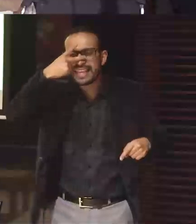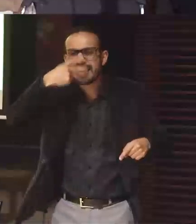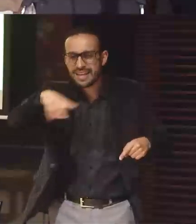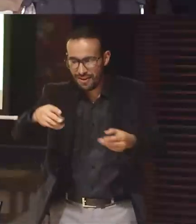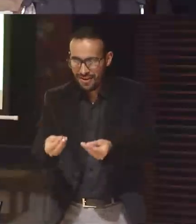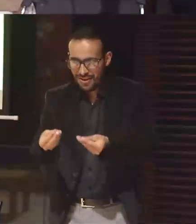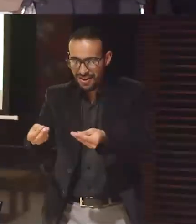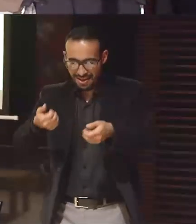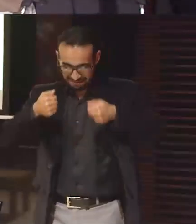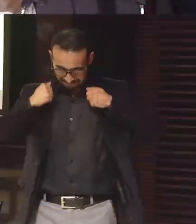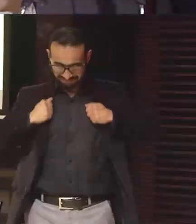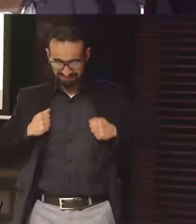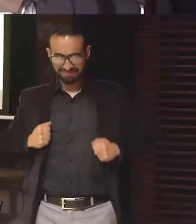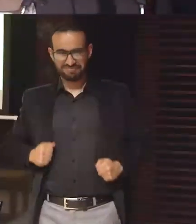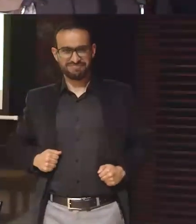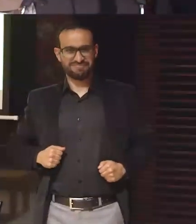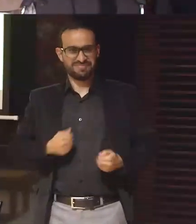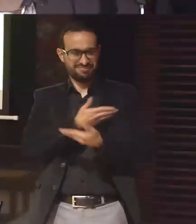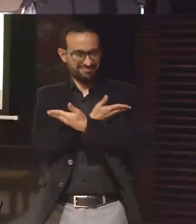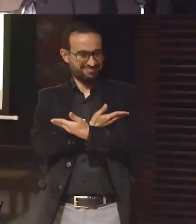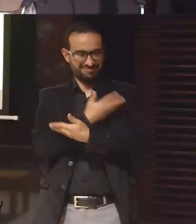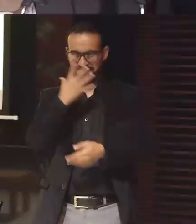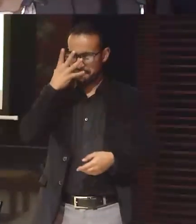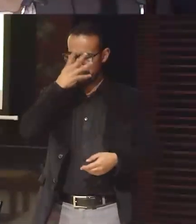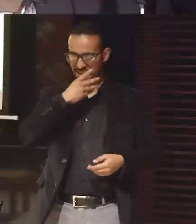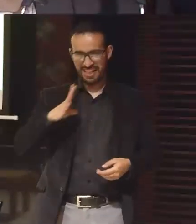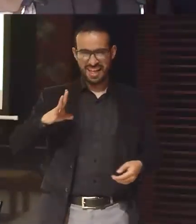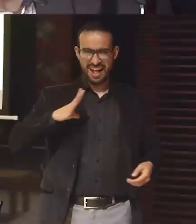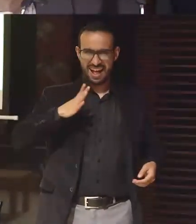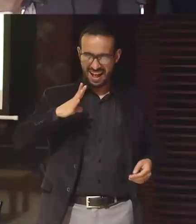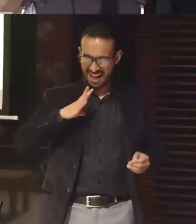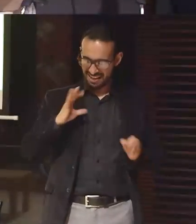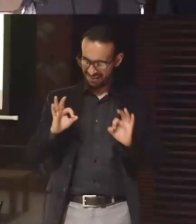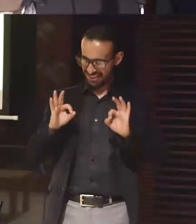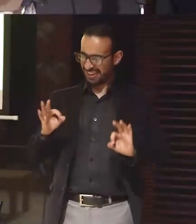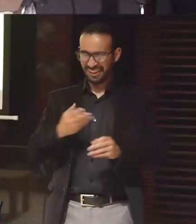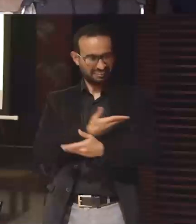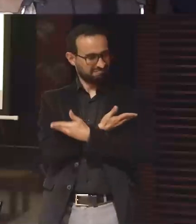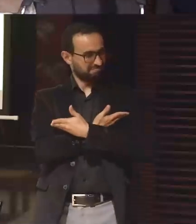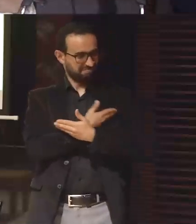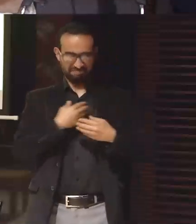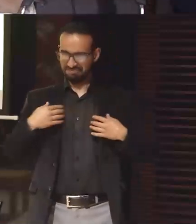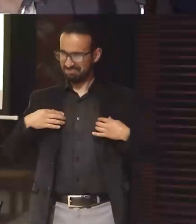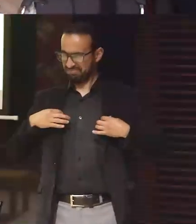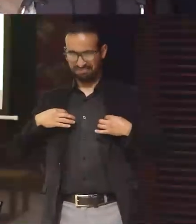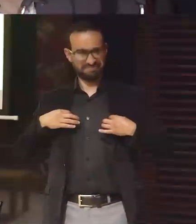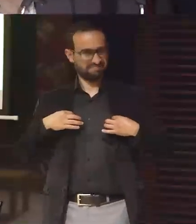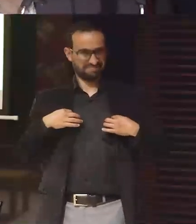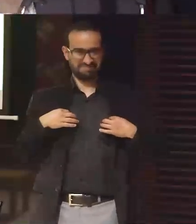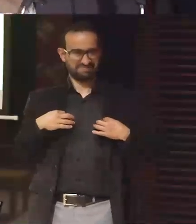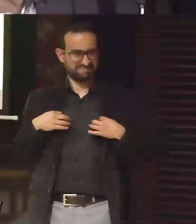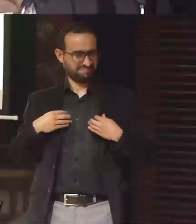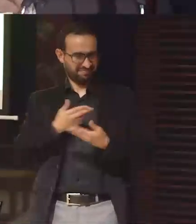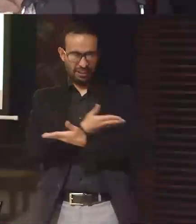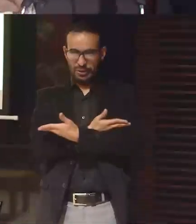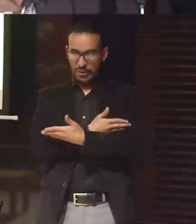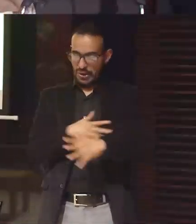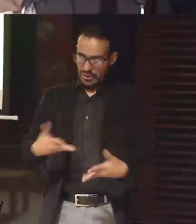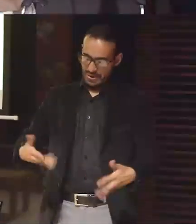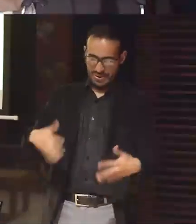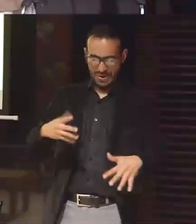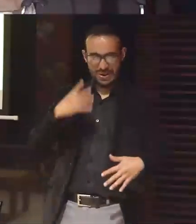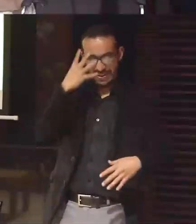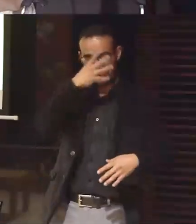Era la camiseta que usaba para todos los planes, era linda, elegante, pero también era cómoda, también era dry fit, podía, mejor dicho, era un kit de